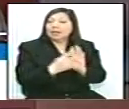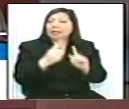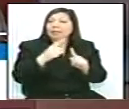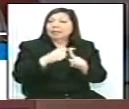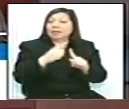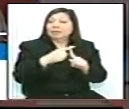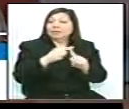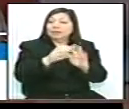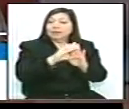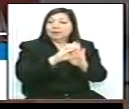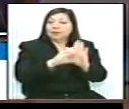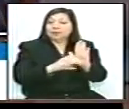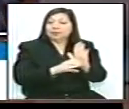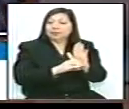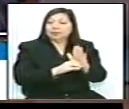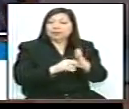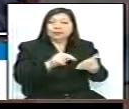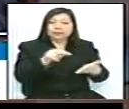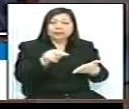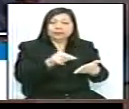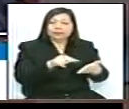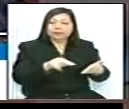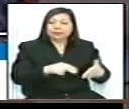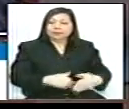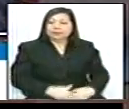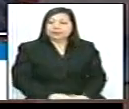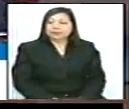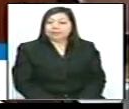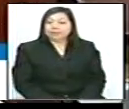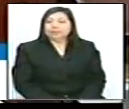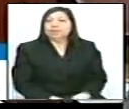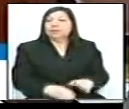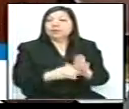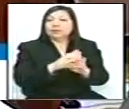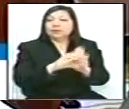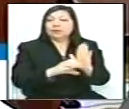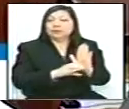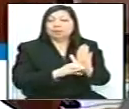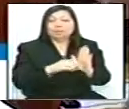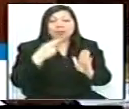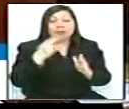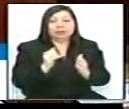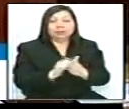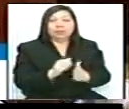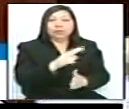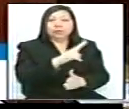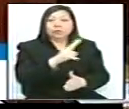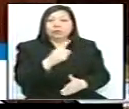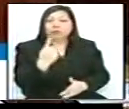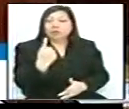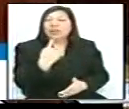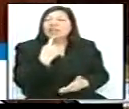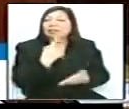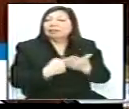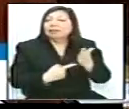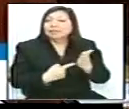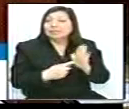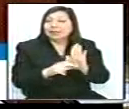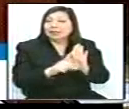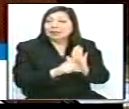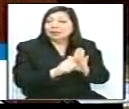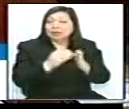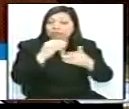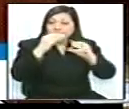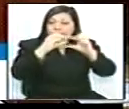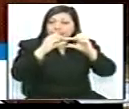Tribunal Constitucional. Relator de lectura. Constitución Política del Perú, artículo 201.